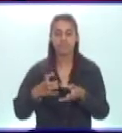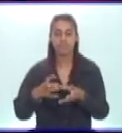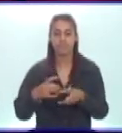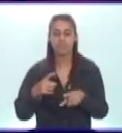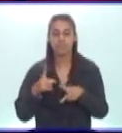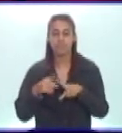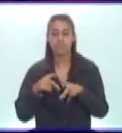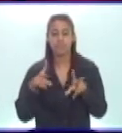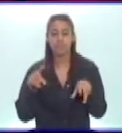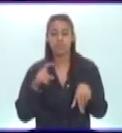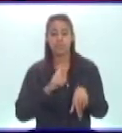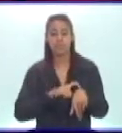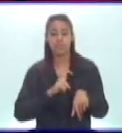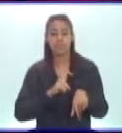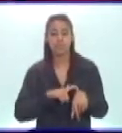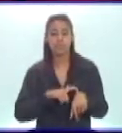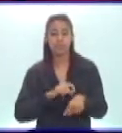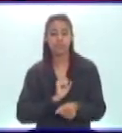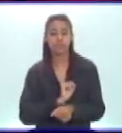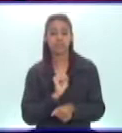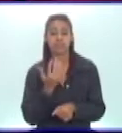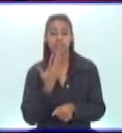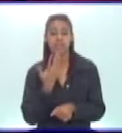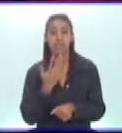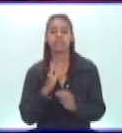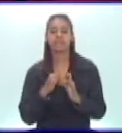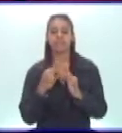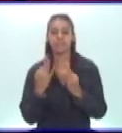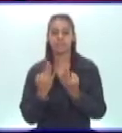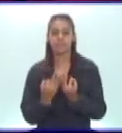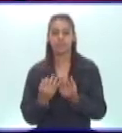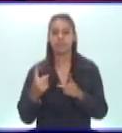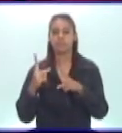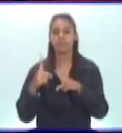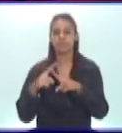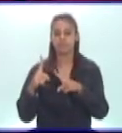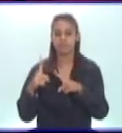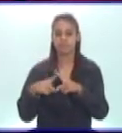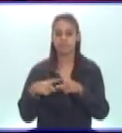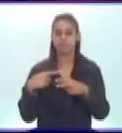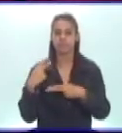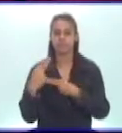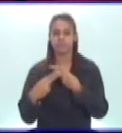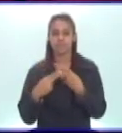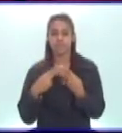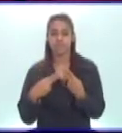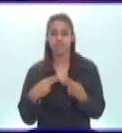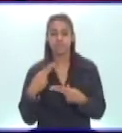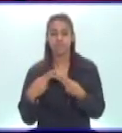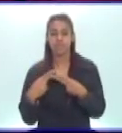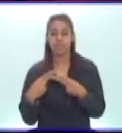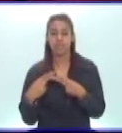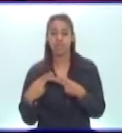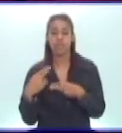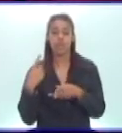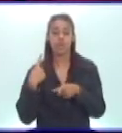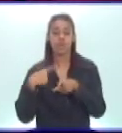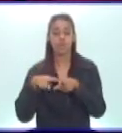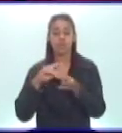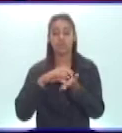rol protagónico a la familia para realizar las tareas escolares que en otros momentos correspondían al centro educativo.